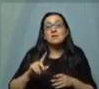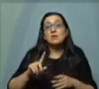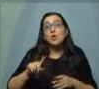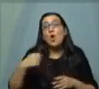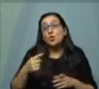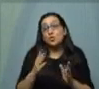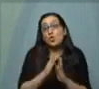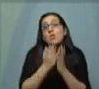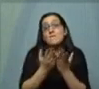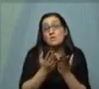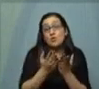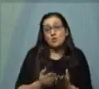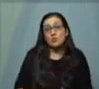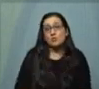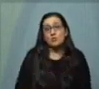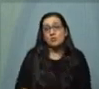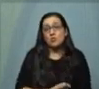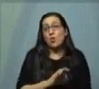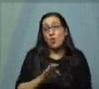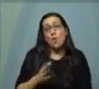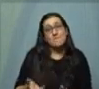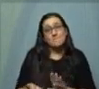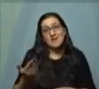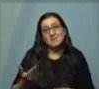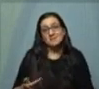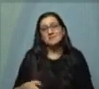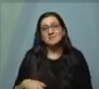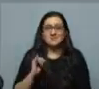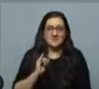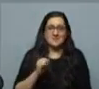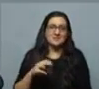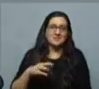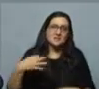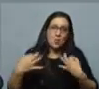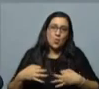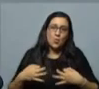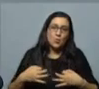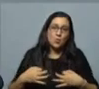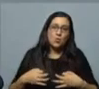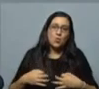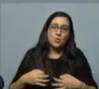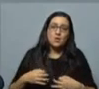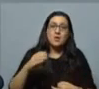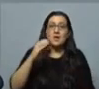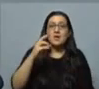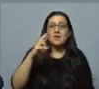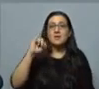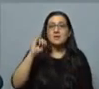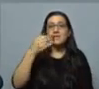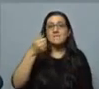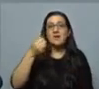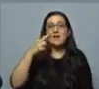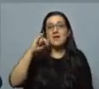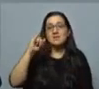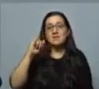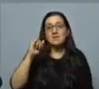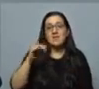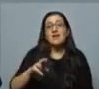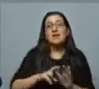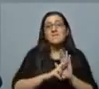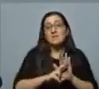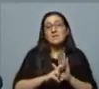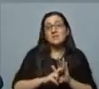de de este libro o más de una va a haber seguramente una segunda porque que decías referente de Túnel